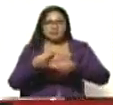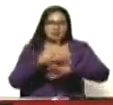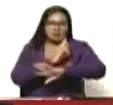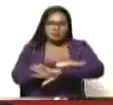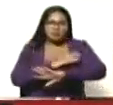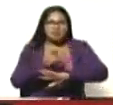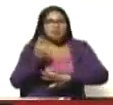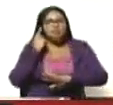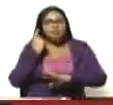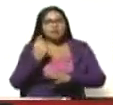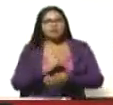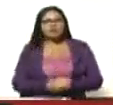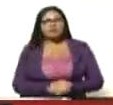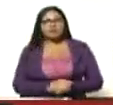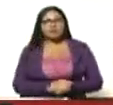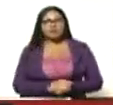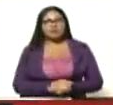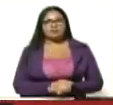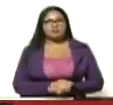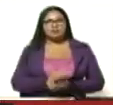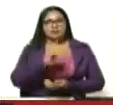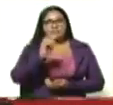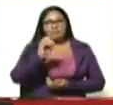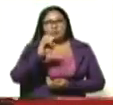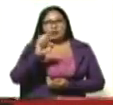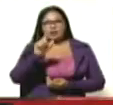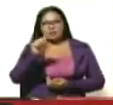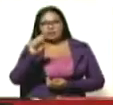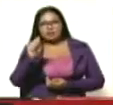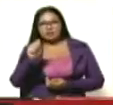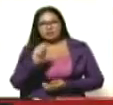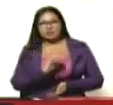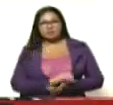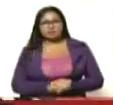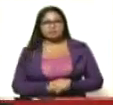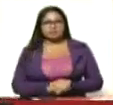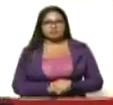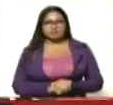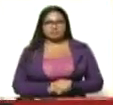las mujeres y llamarlas poetas que a la Real Academia Española de la Lengua.